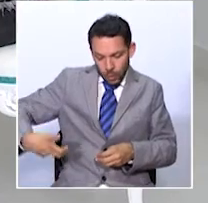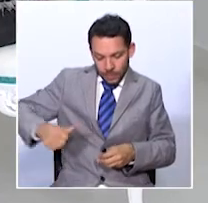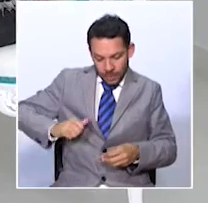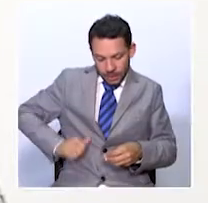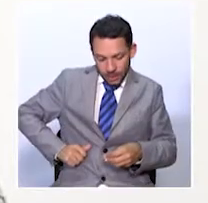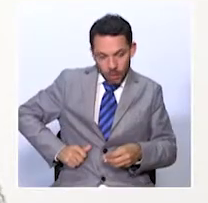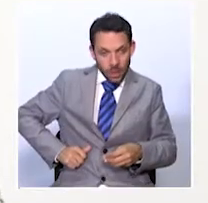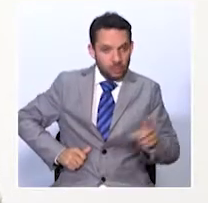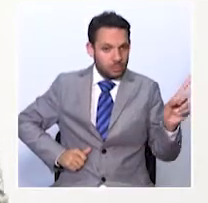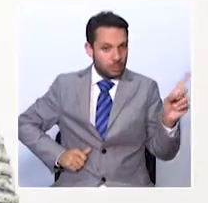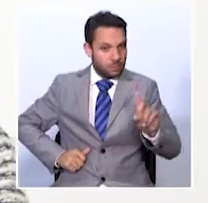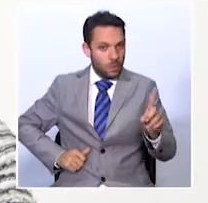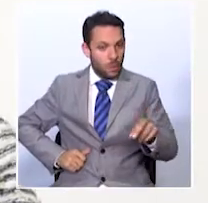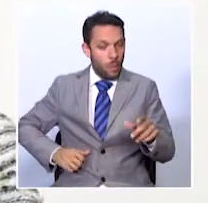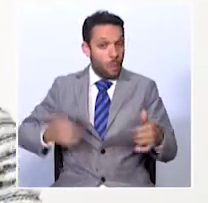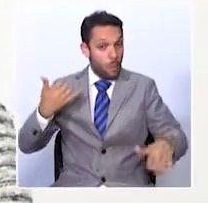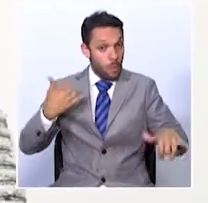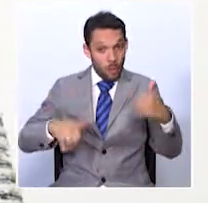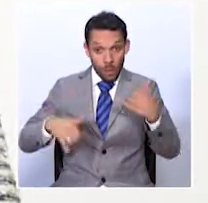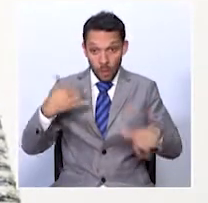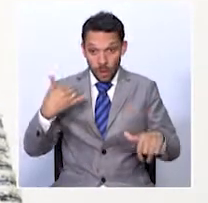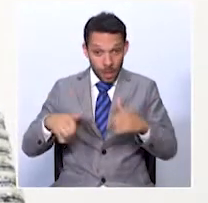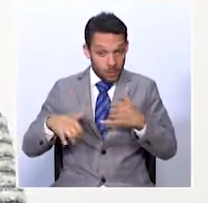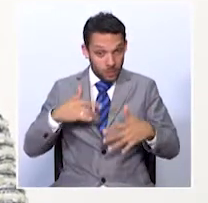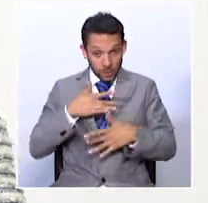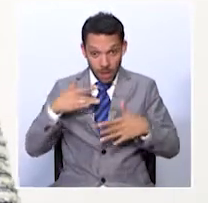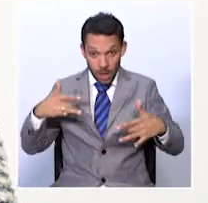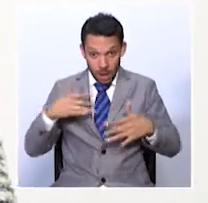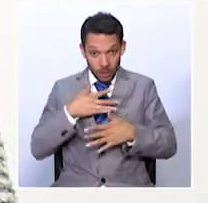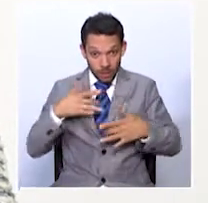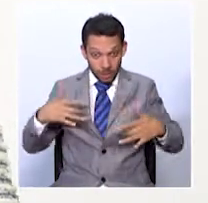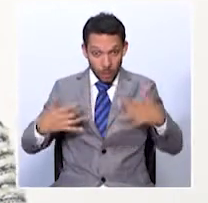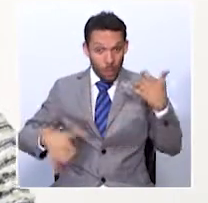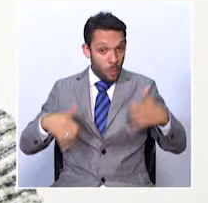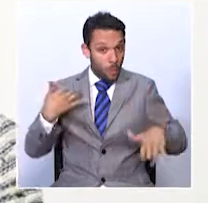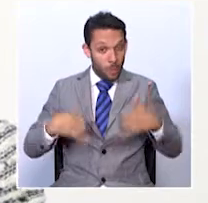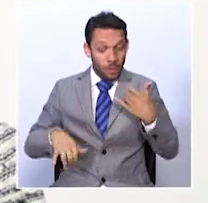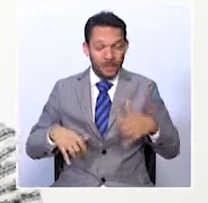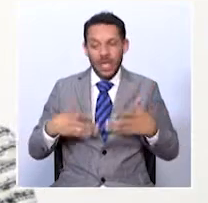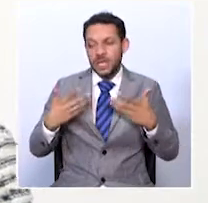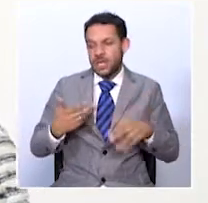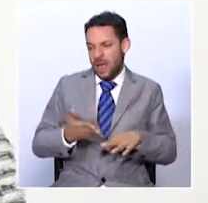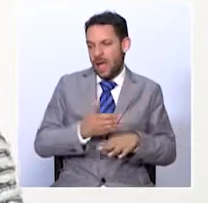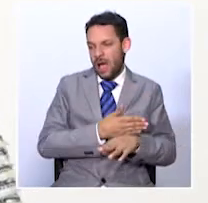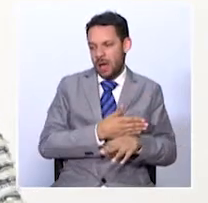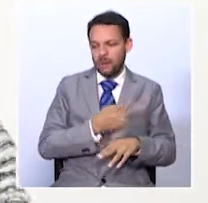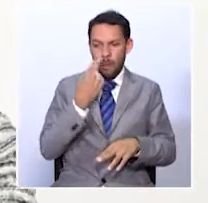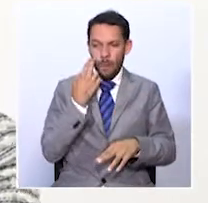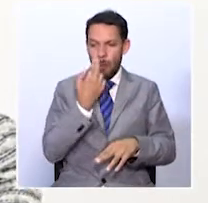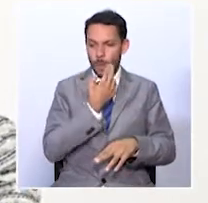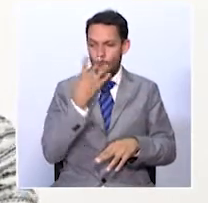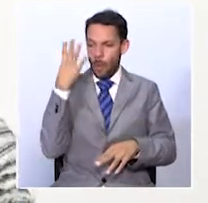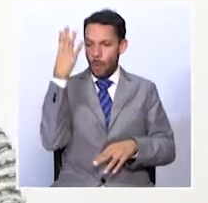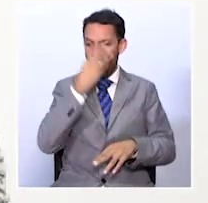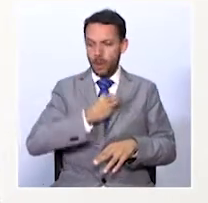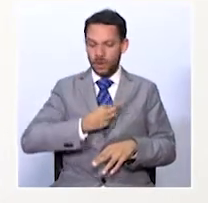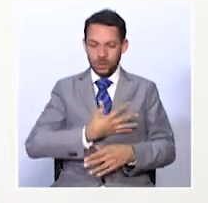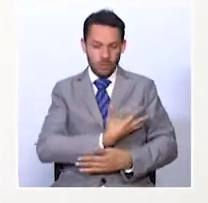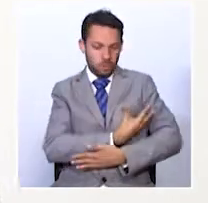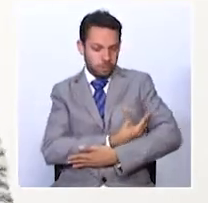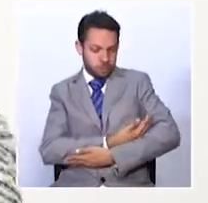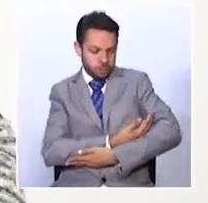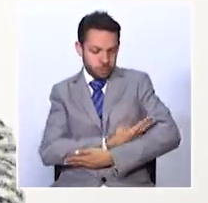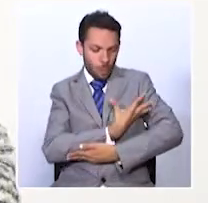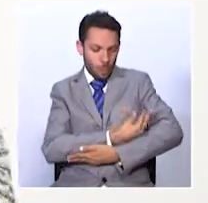jugamos. Un momentico, sí, porque algunas personas, que fue que yo tenía un busto muy bonito y con el bebé se me cayó